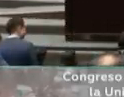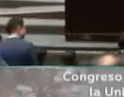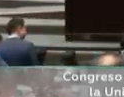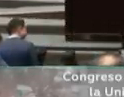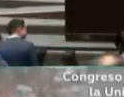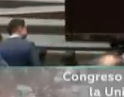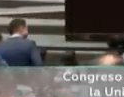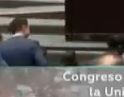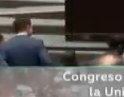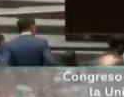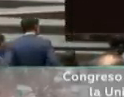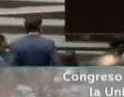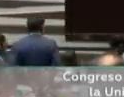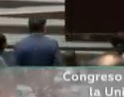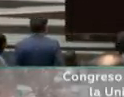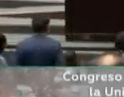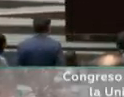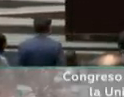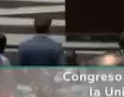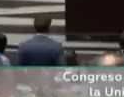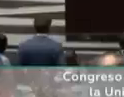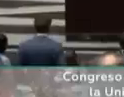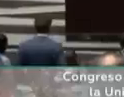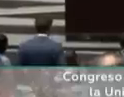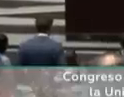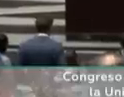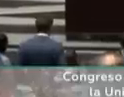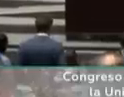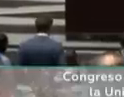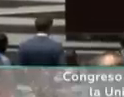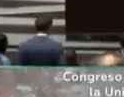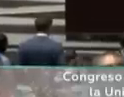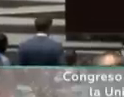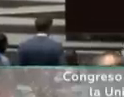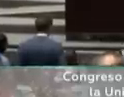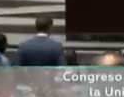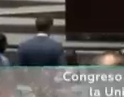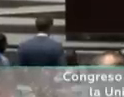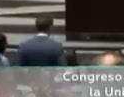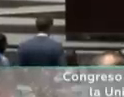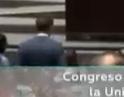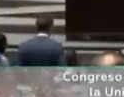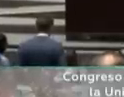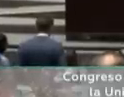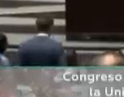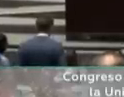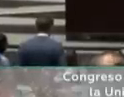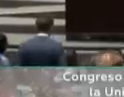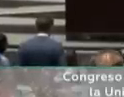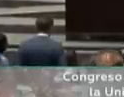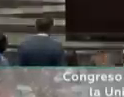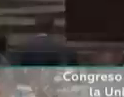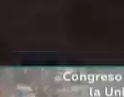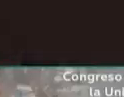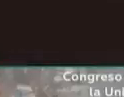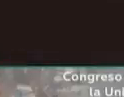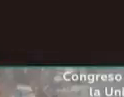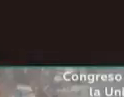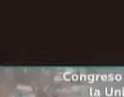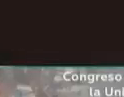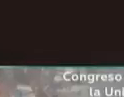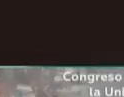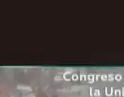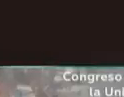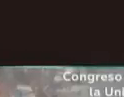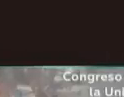Señora Presidenta, quisiera empezar recordándole con mucho respeto que la mesa directiva puede otorgar